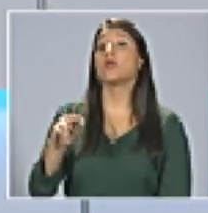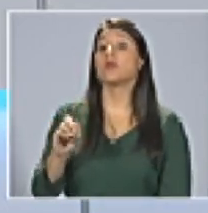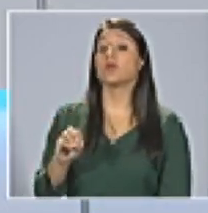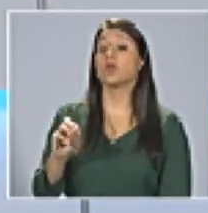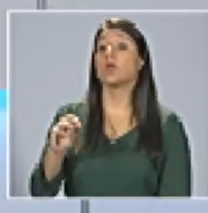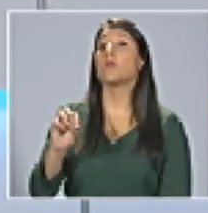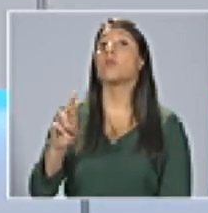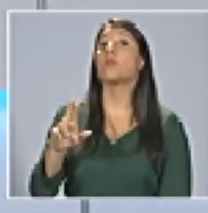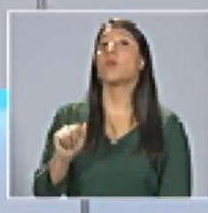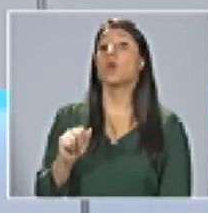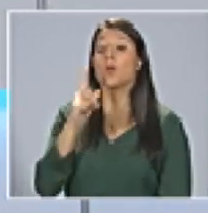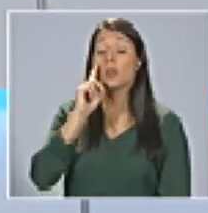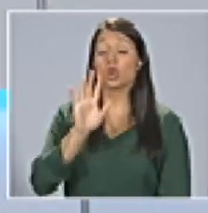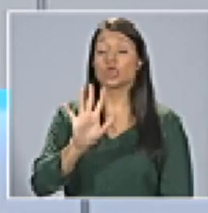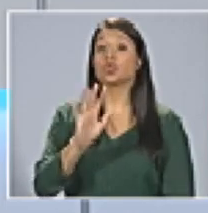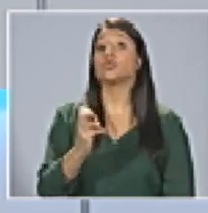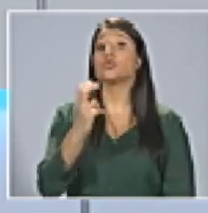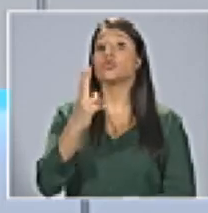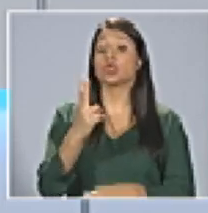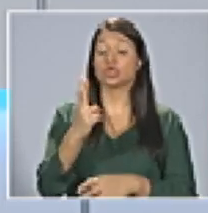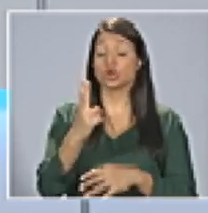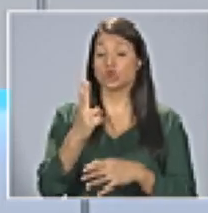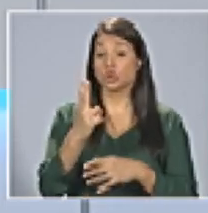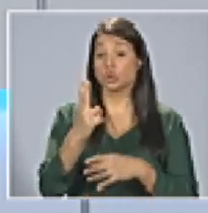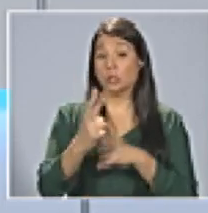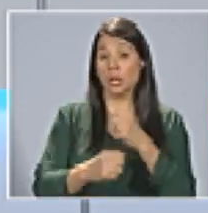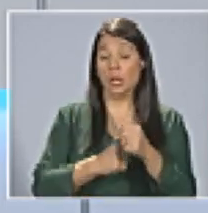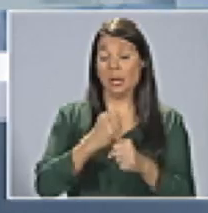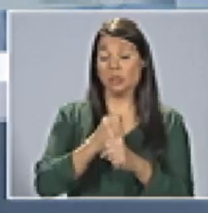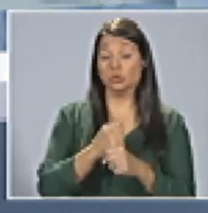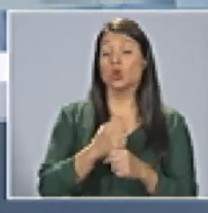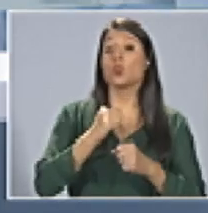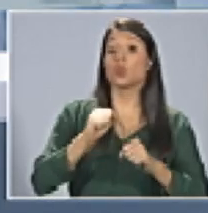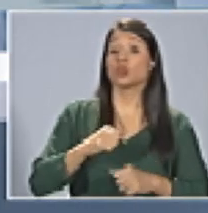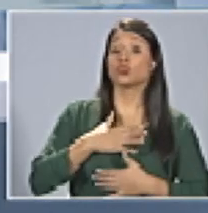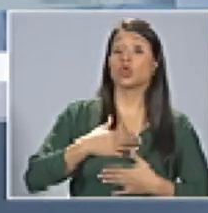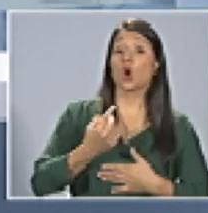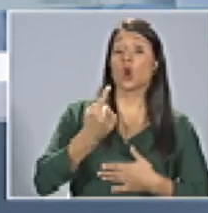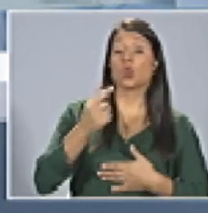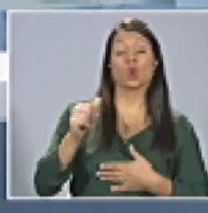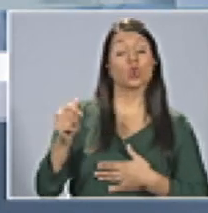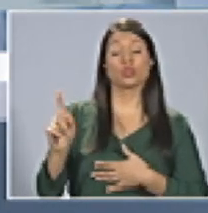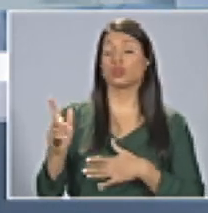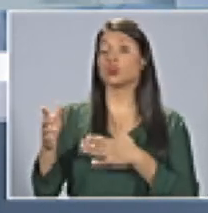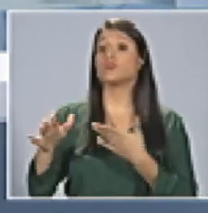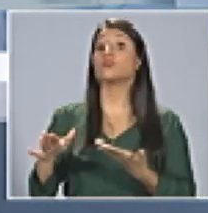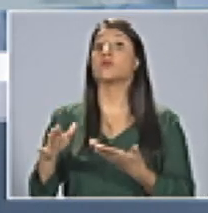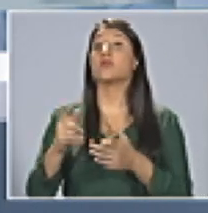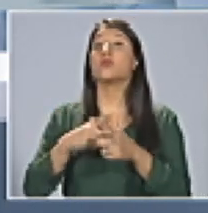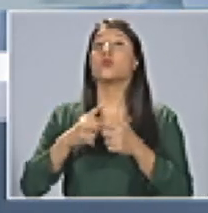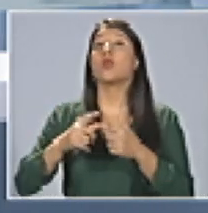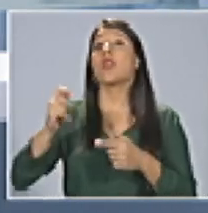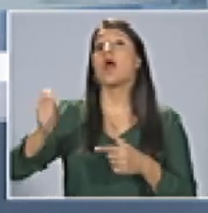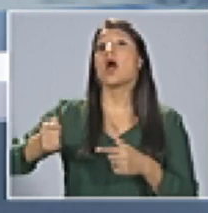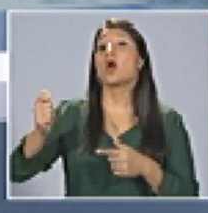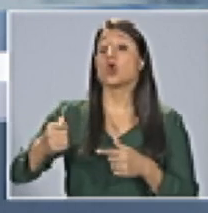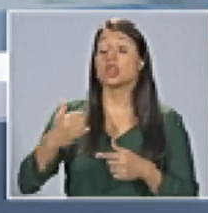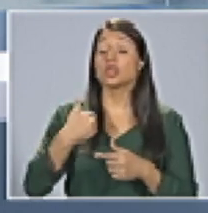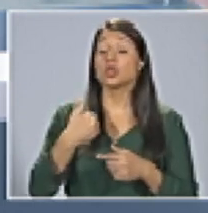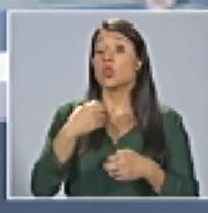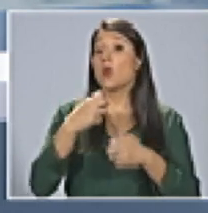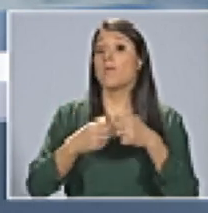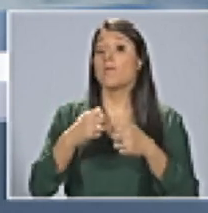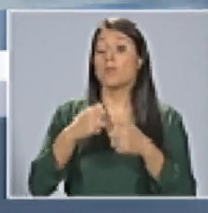no lo pudo cumplir por su fallecimiento, la Corte sufrió una crisis.